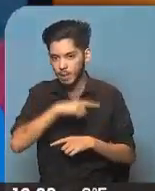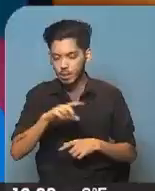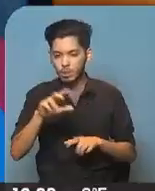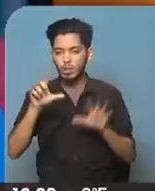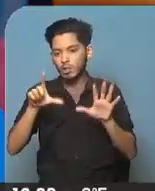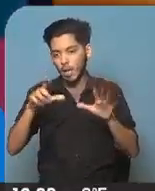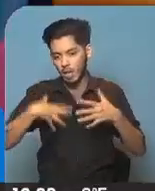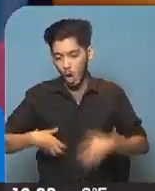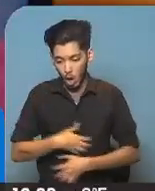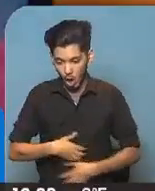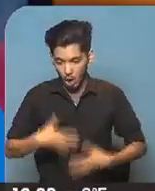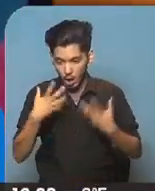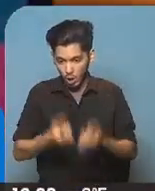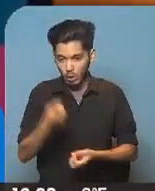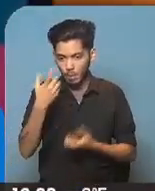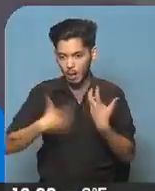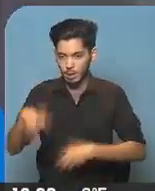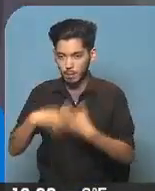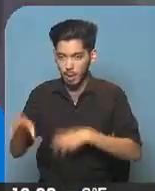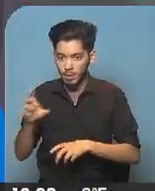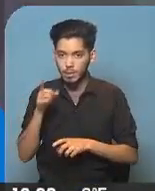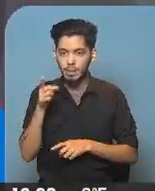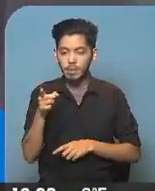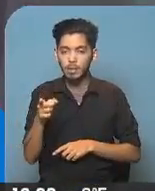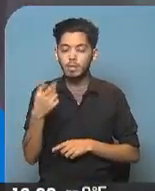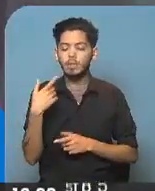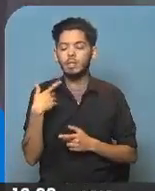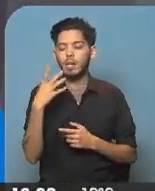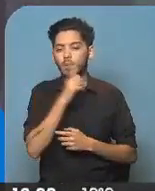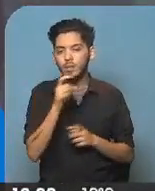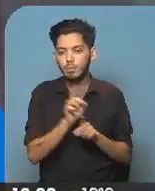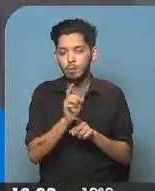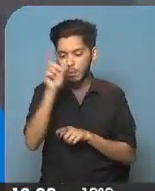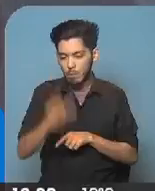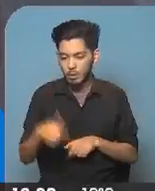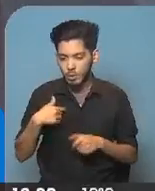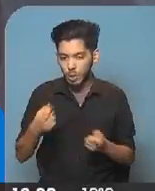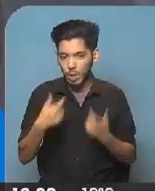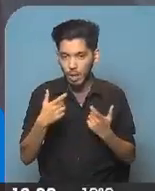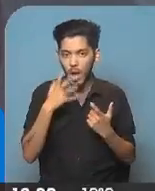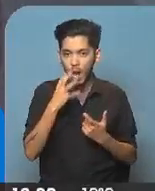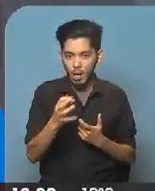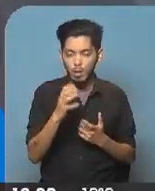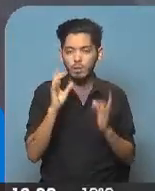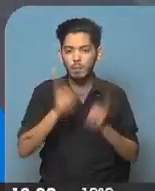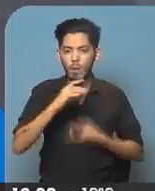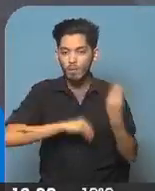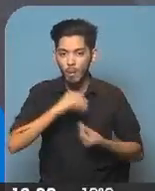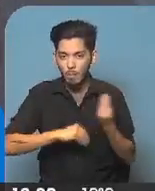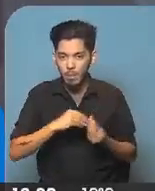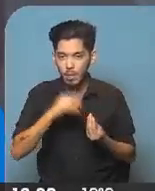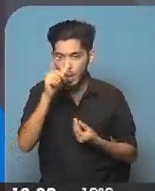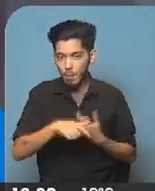órganos los que pueden servir para un trasplante la confidencialidad impide que tanto el receptor del donante como el la familia